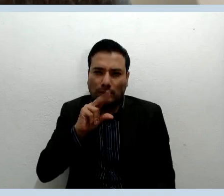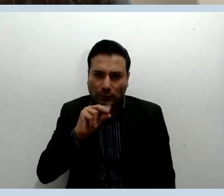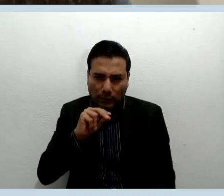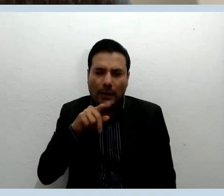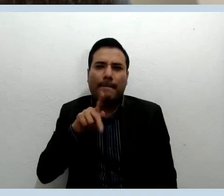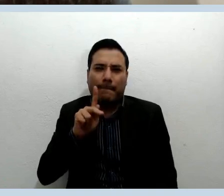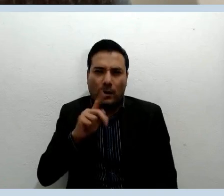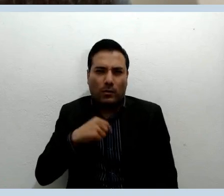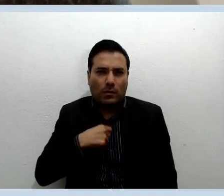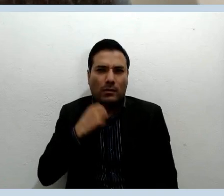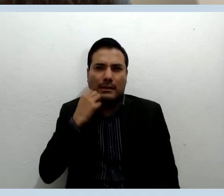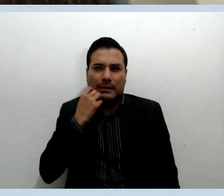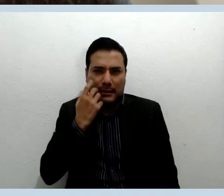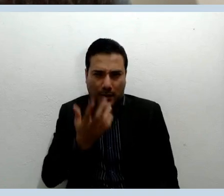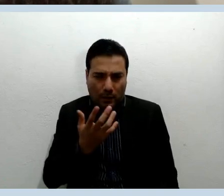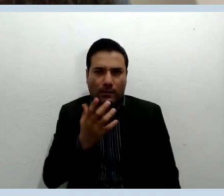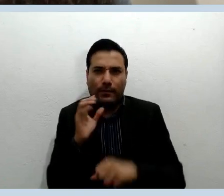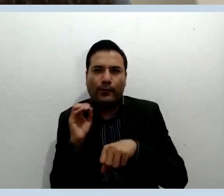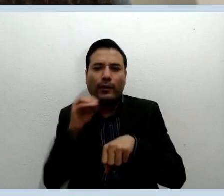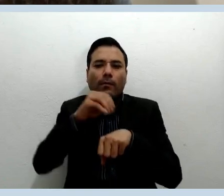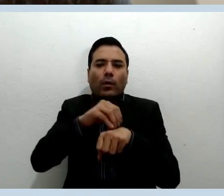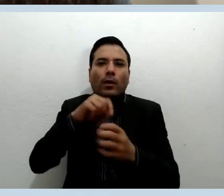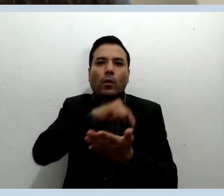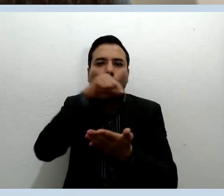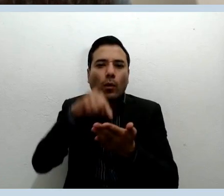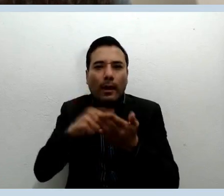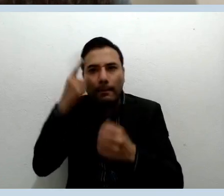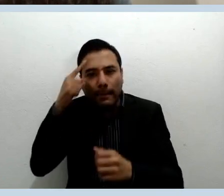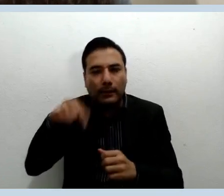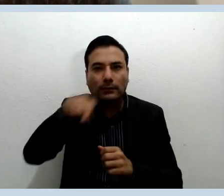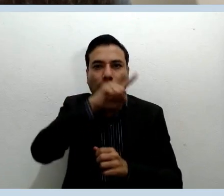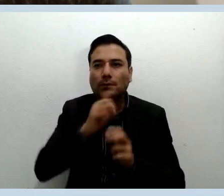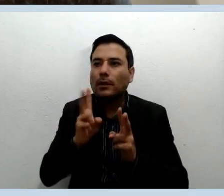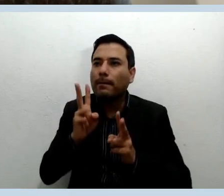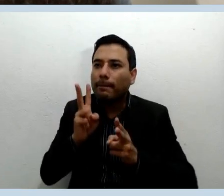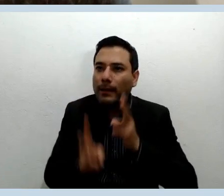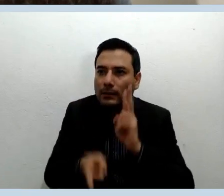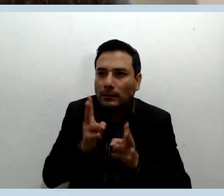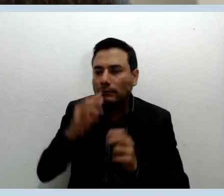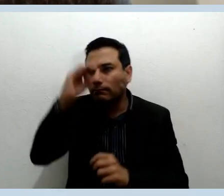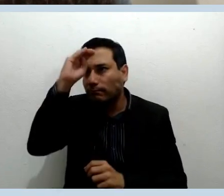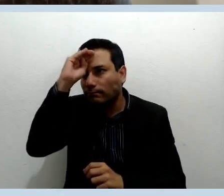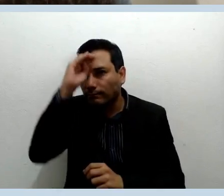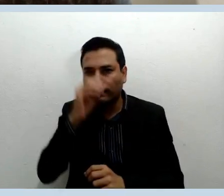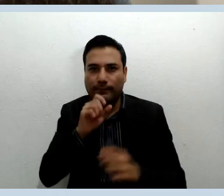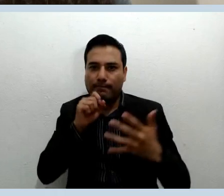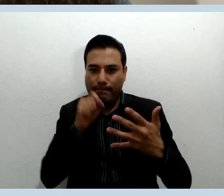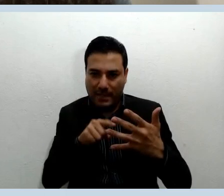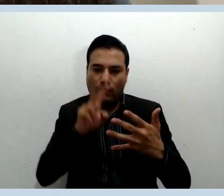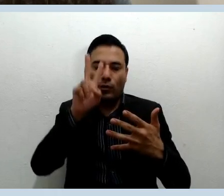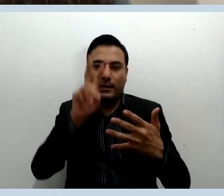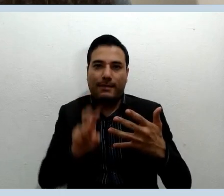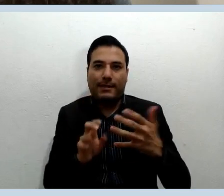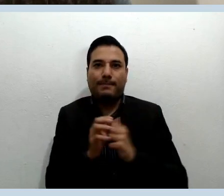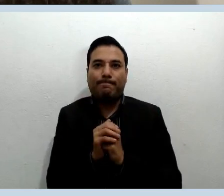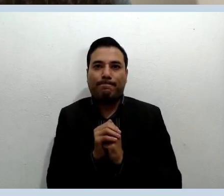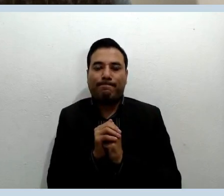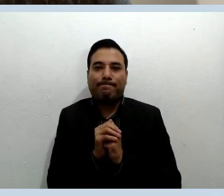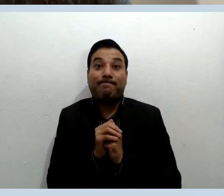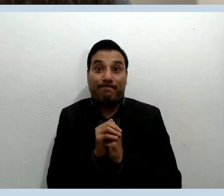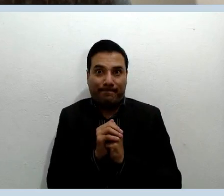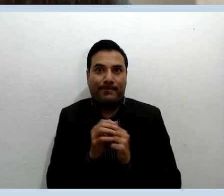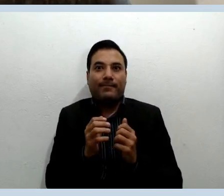espacios espacios de reflexión de pregunta en donde aparezcan esos temas y Bueno pues ya estamos en el fitu